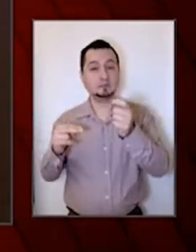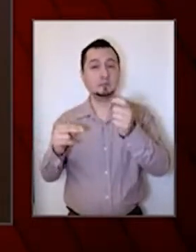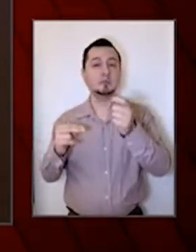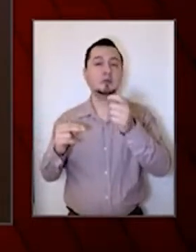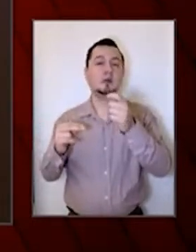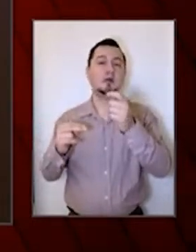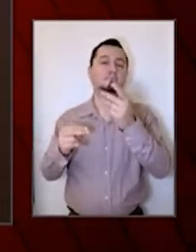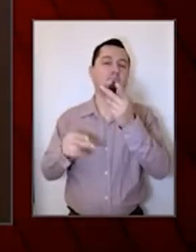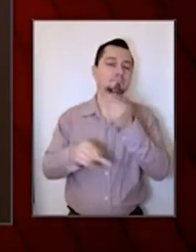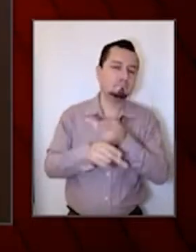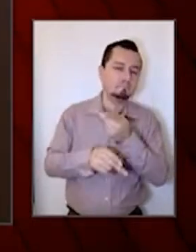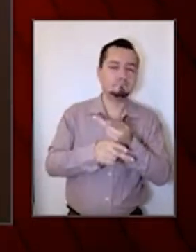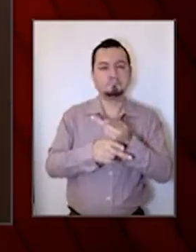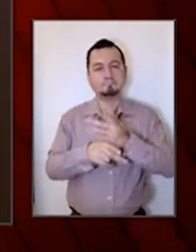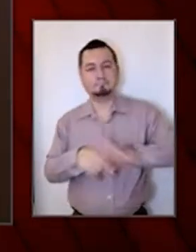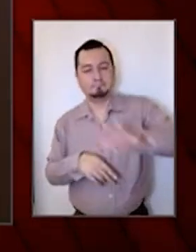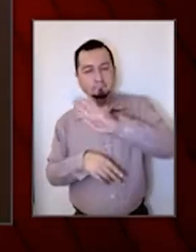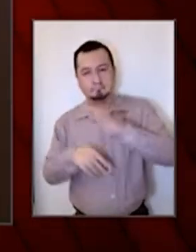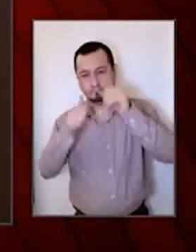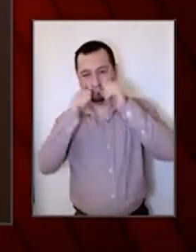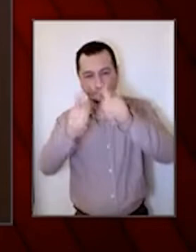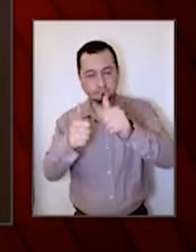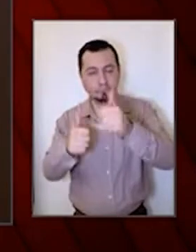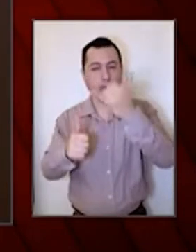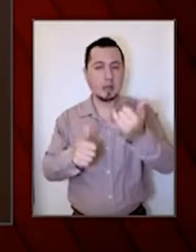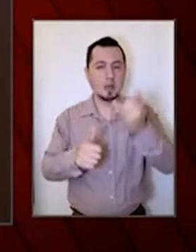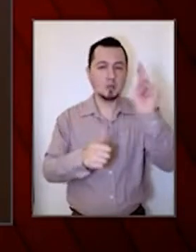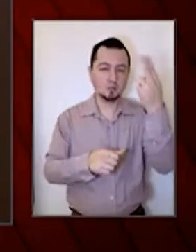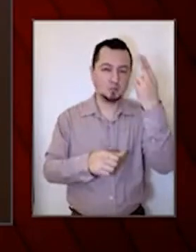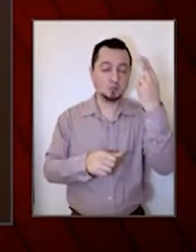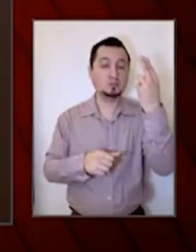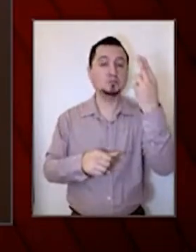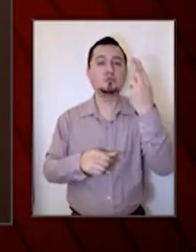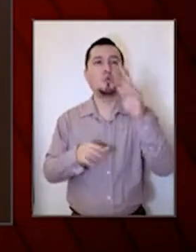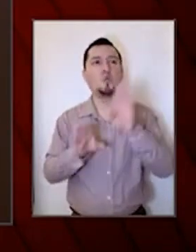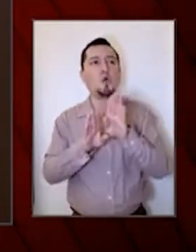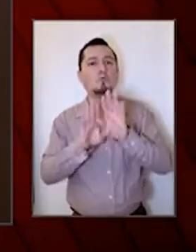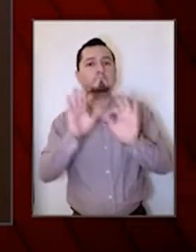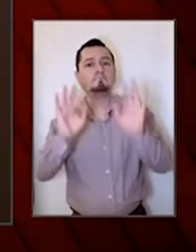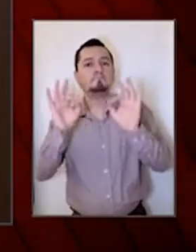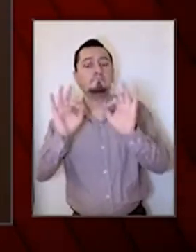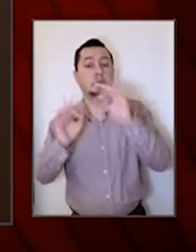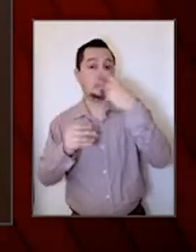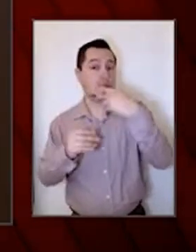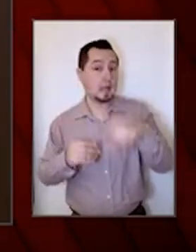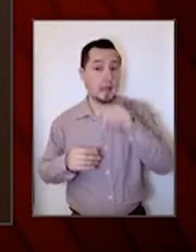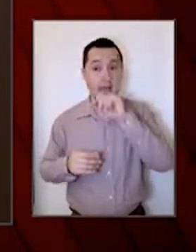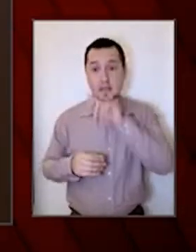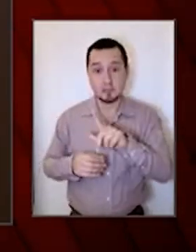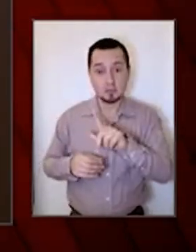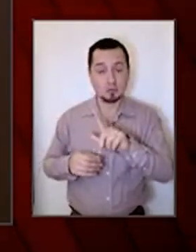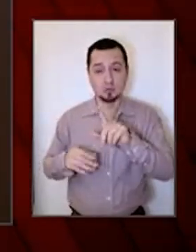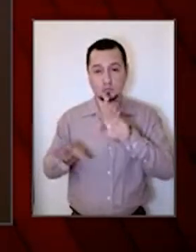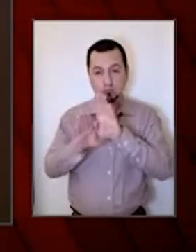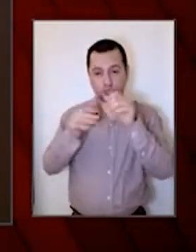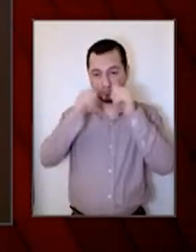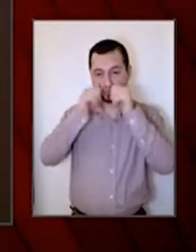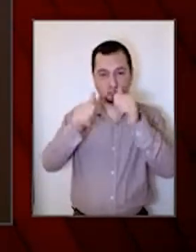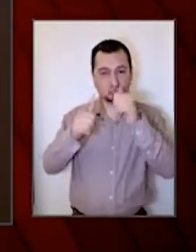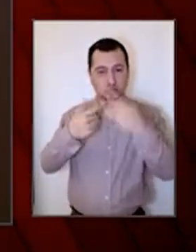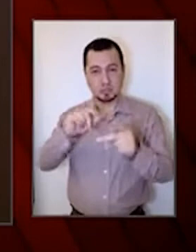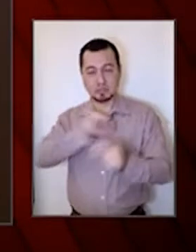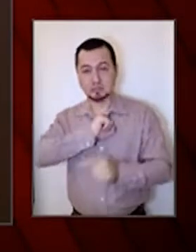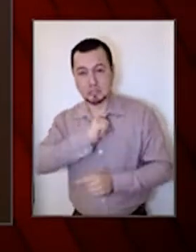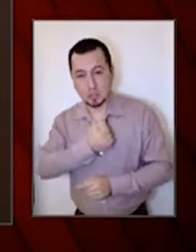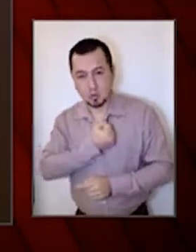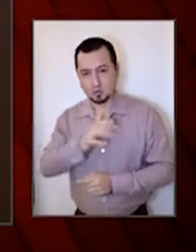superior y superior que será con un sistema de indicadores construido desde jalisco con el apoyo de la mesa de